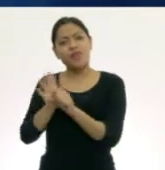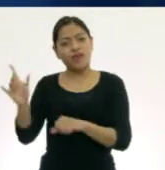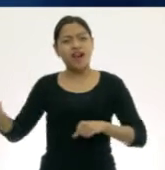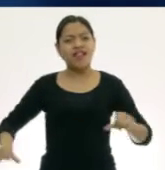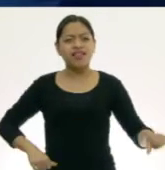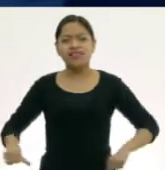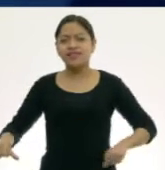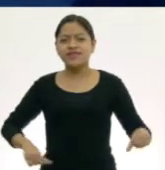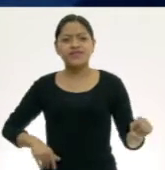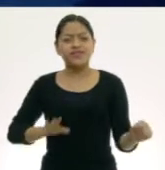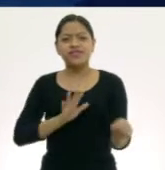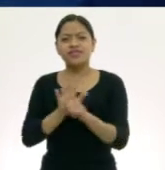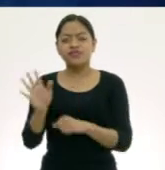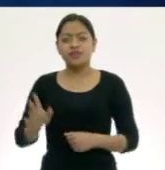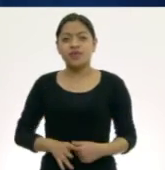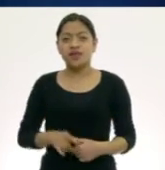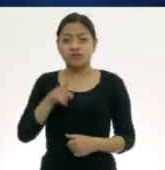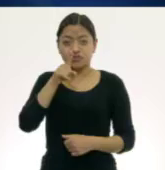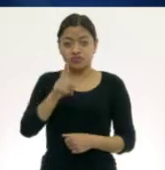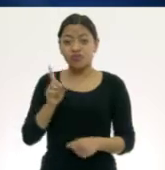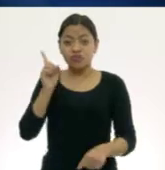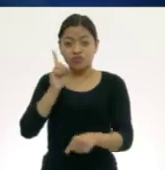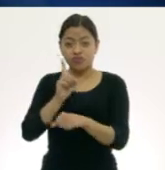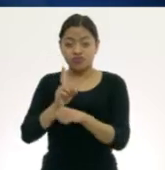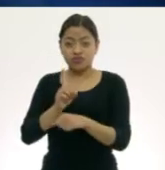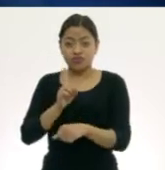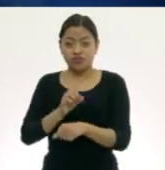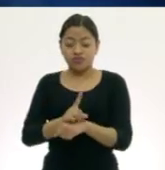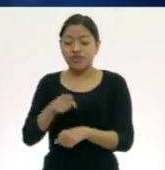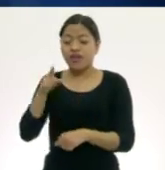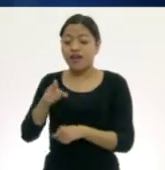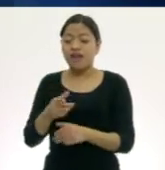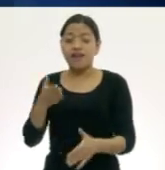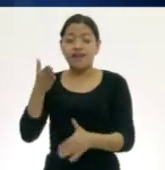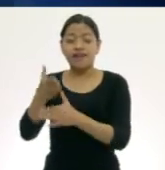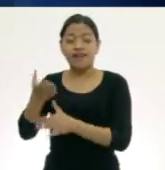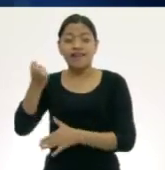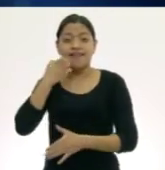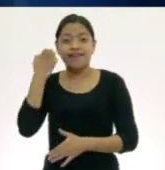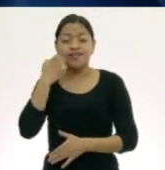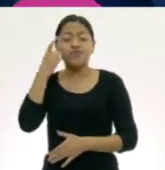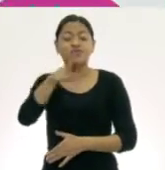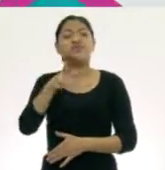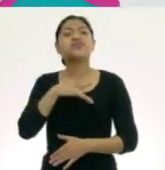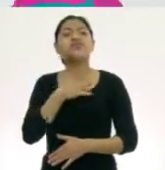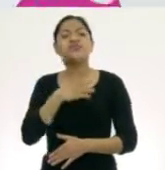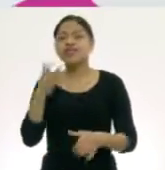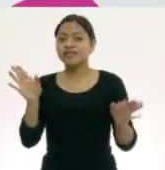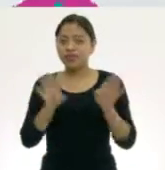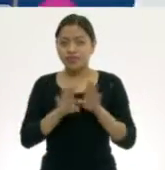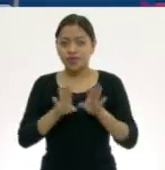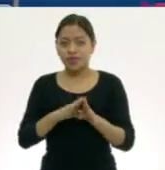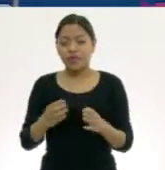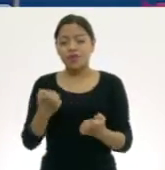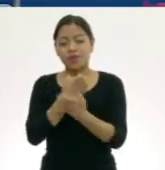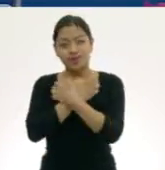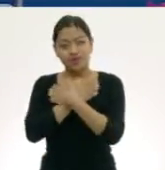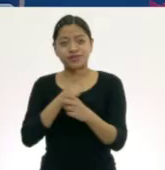actividades, era tu primer momento en la escuela. ¿Cómo fue ese ingreso a tu